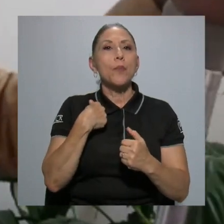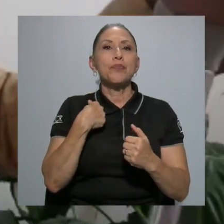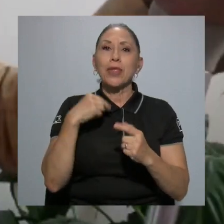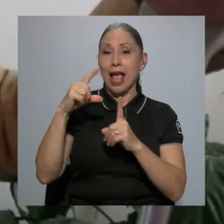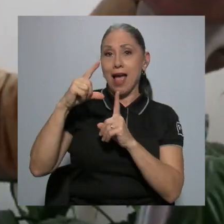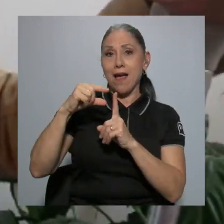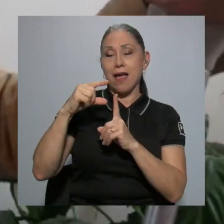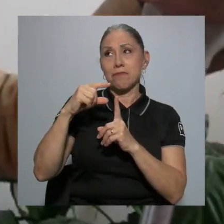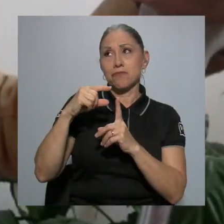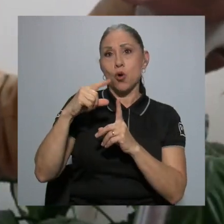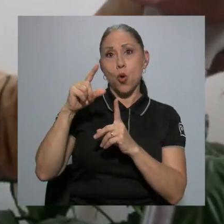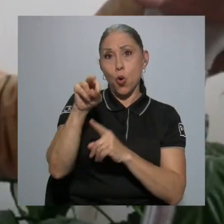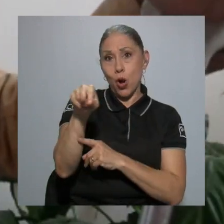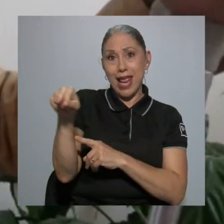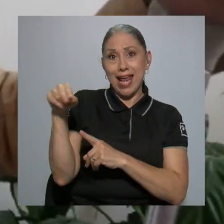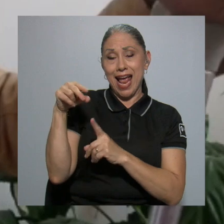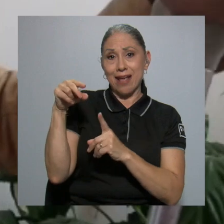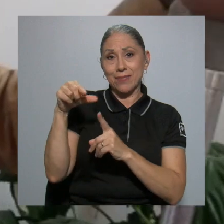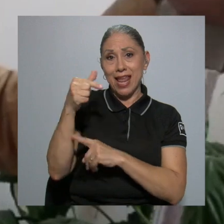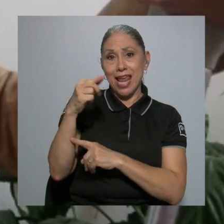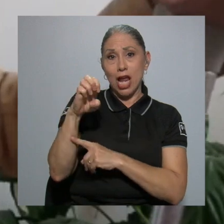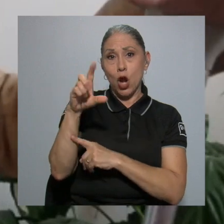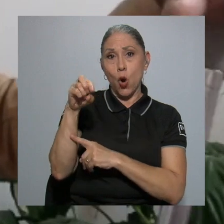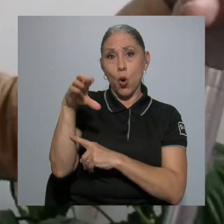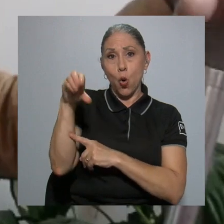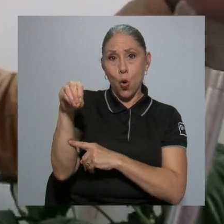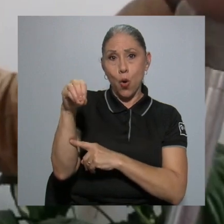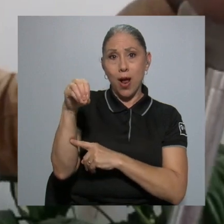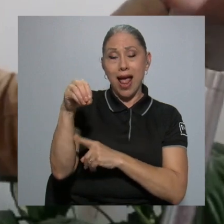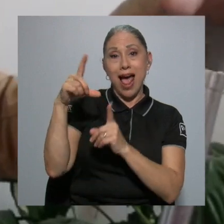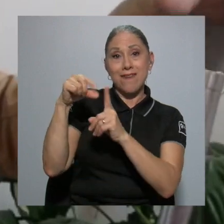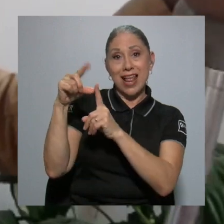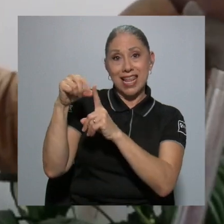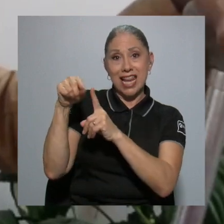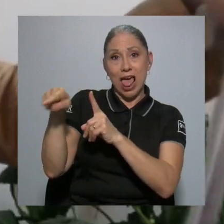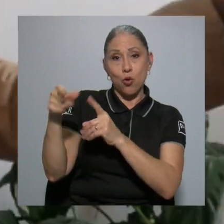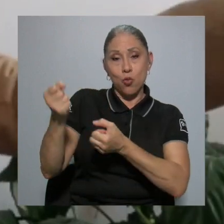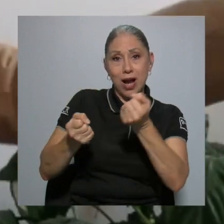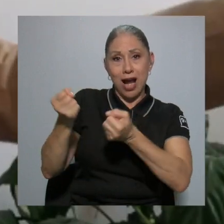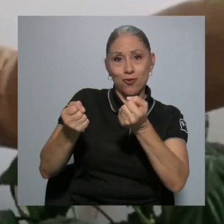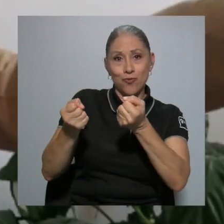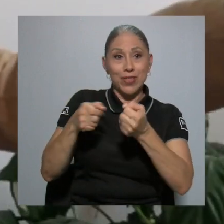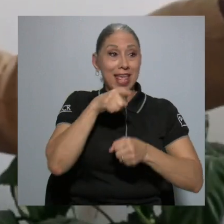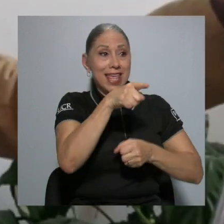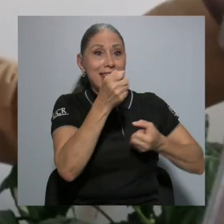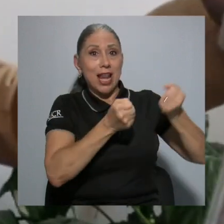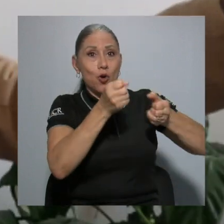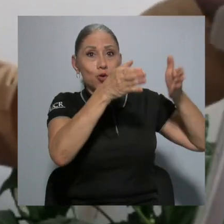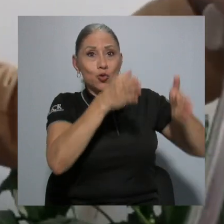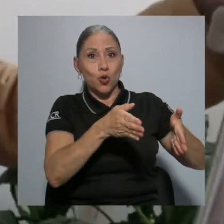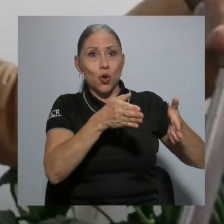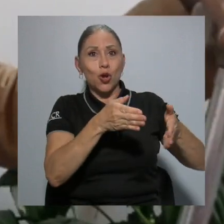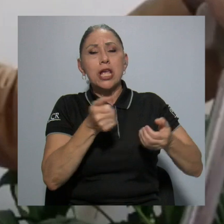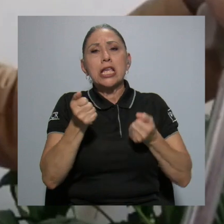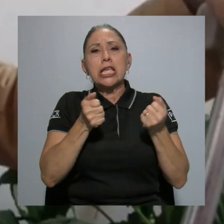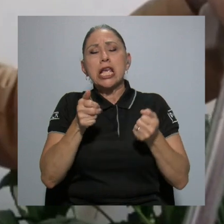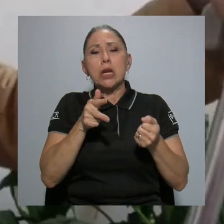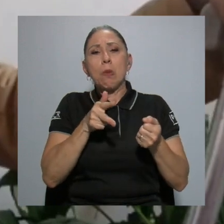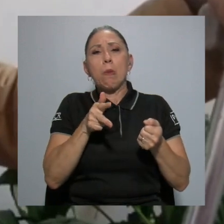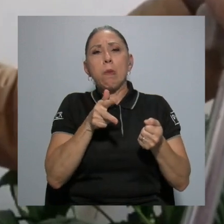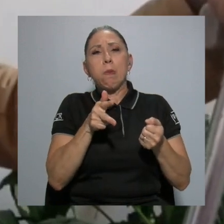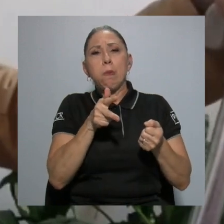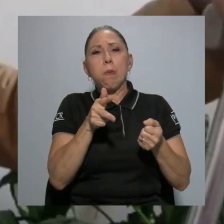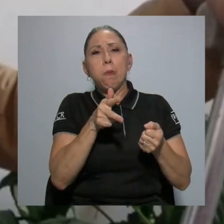que había alquilado un colega mío que es geólogo y al conductor del carro, que es un amigo mío, y le pedí al conductor del carro si